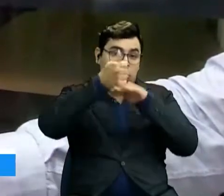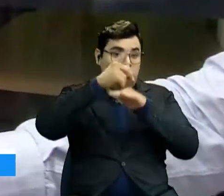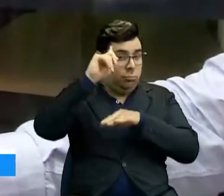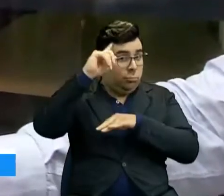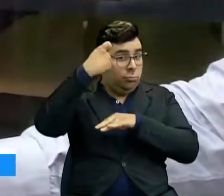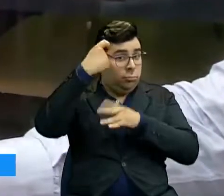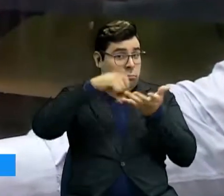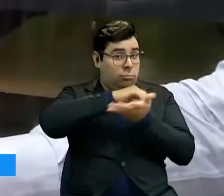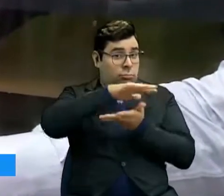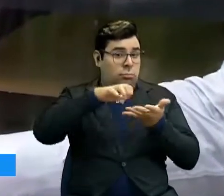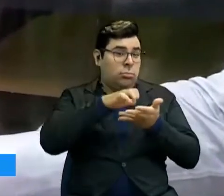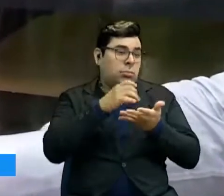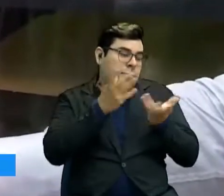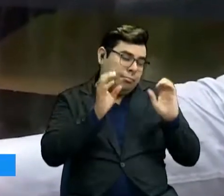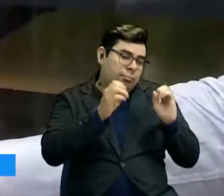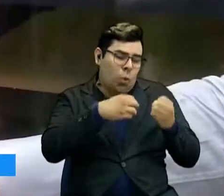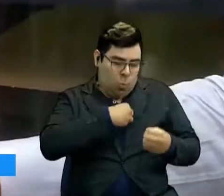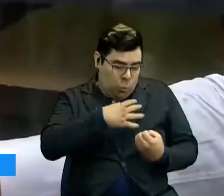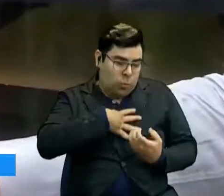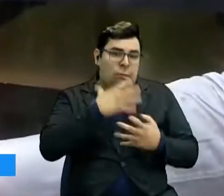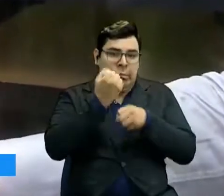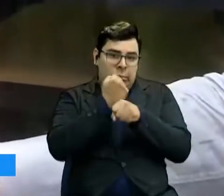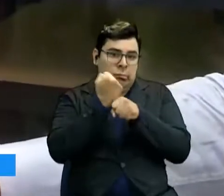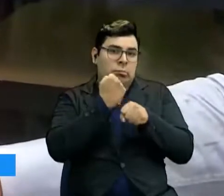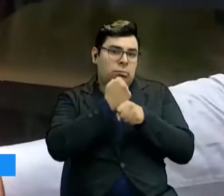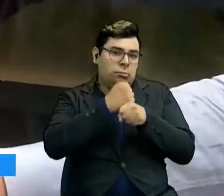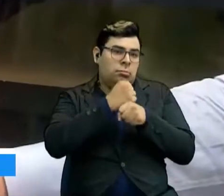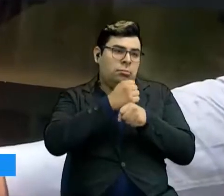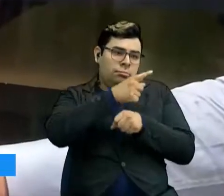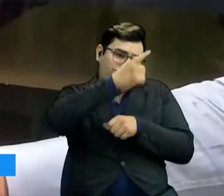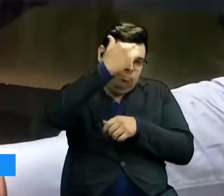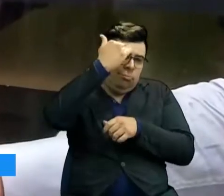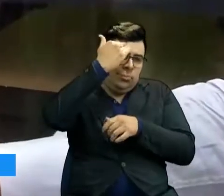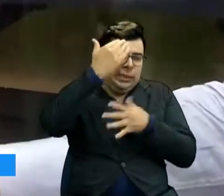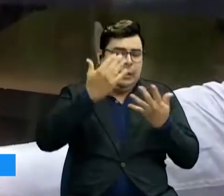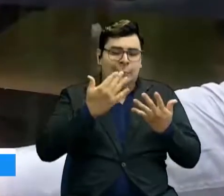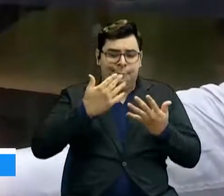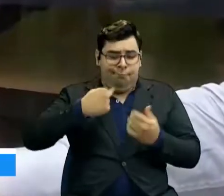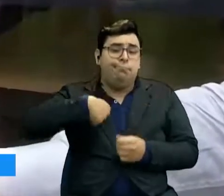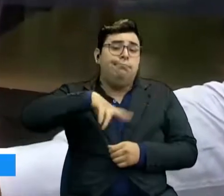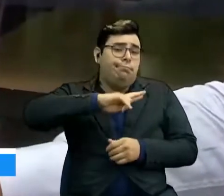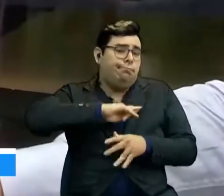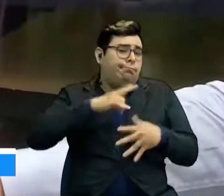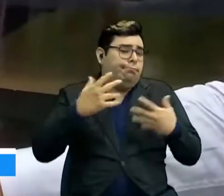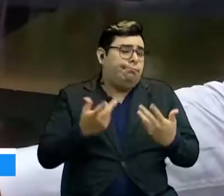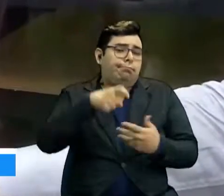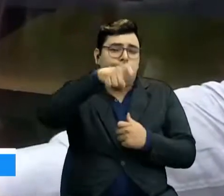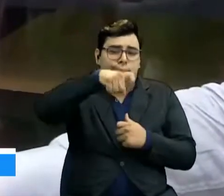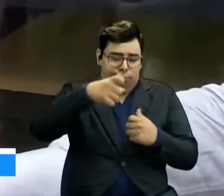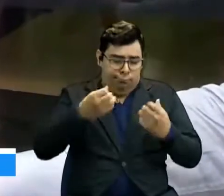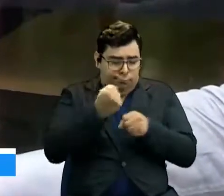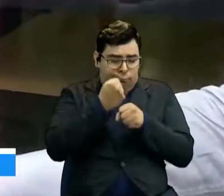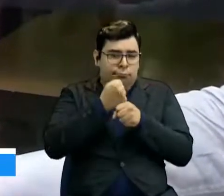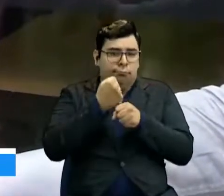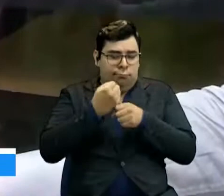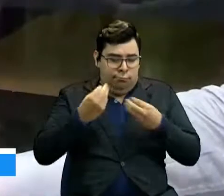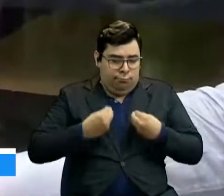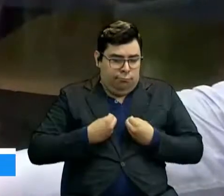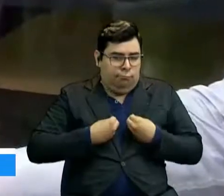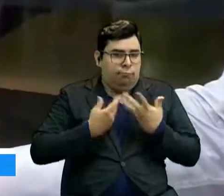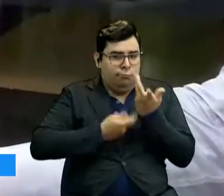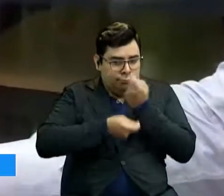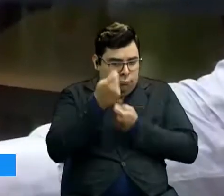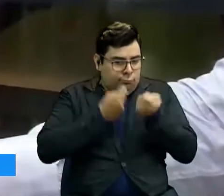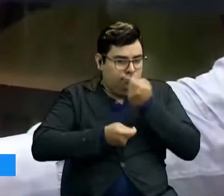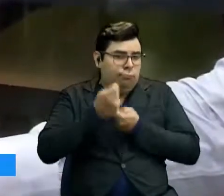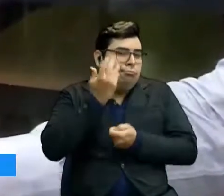porque él sabe que todos nosotros esto vivimos del sustento del vivir de su sitio de